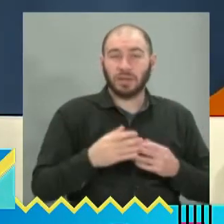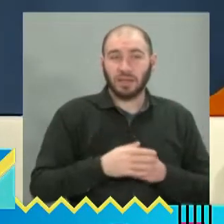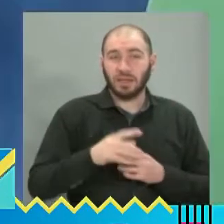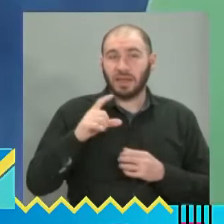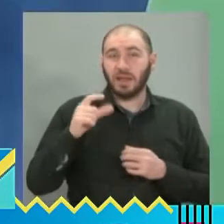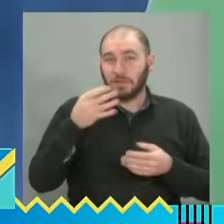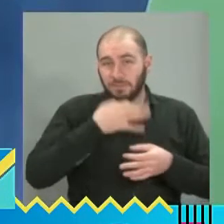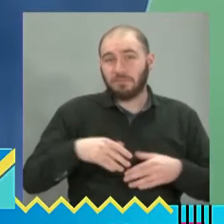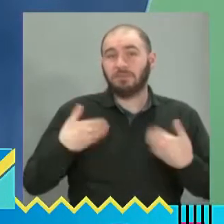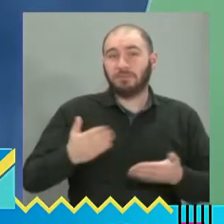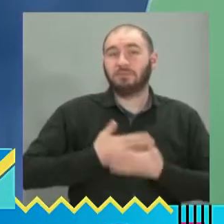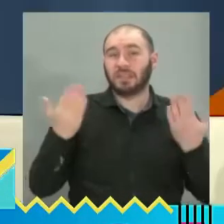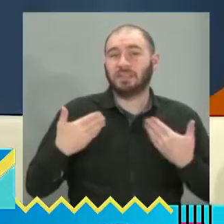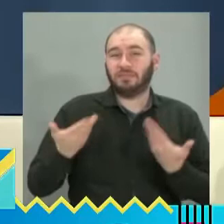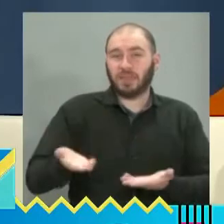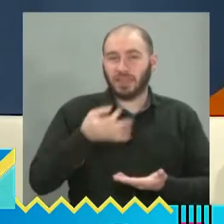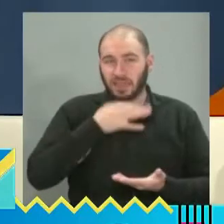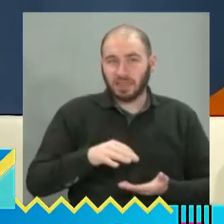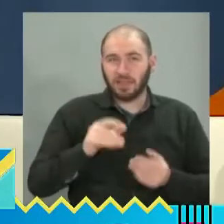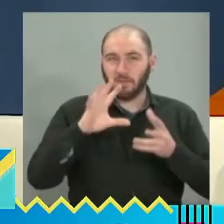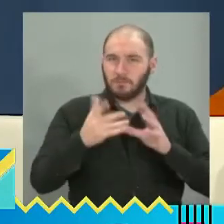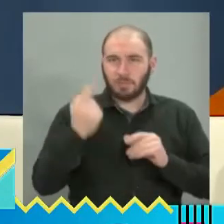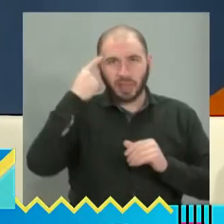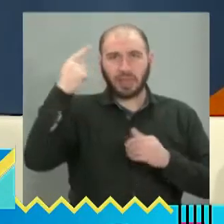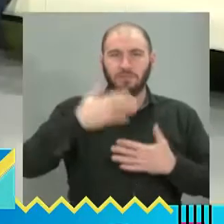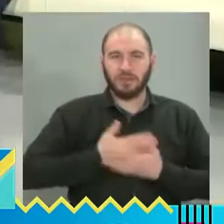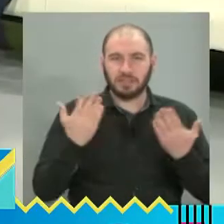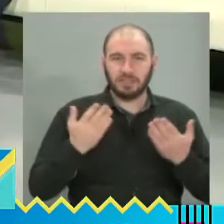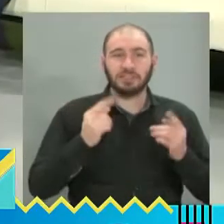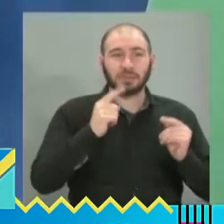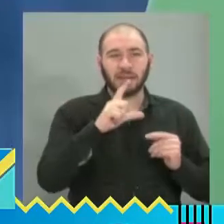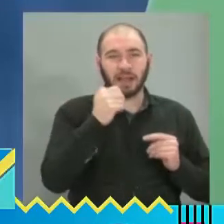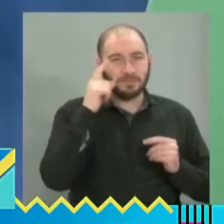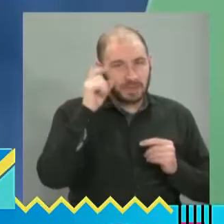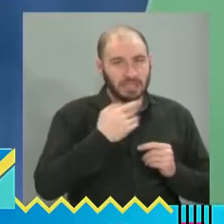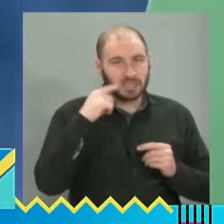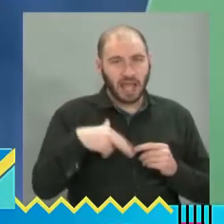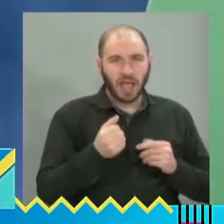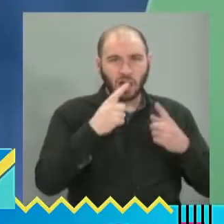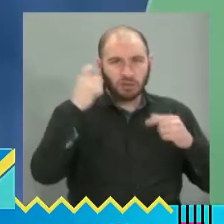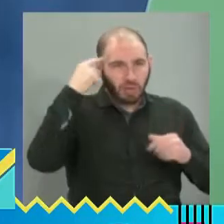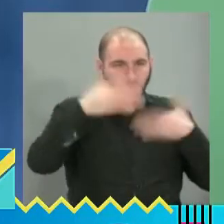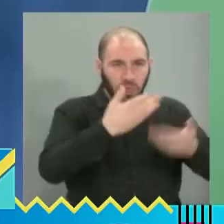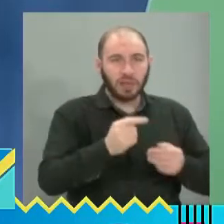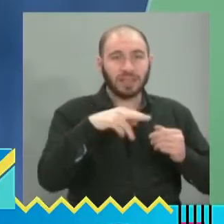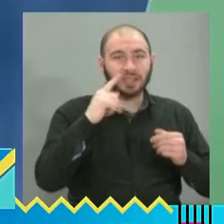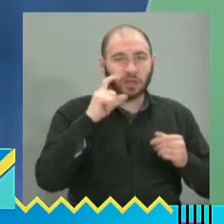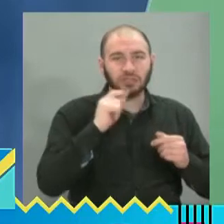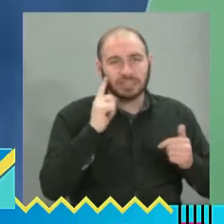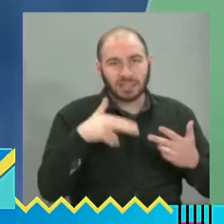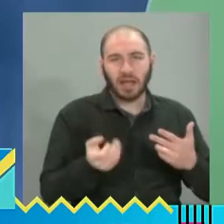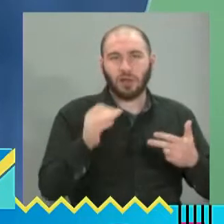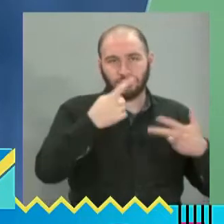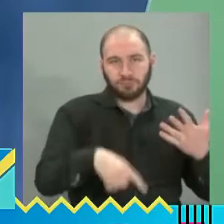vende felicidad. Porque actúa en el mismo lugar. Vende felicidad, una imagen de felicidad. Y aparte tiene cafeína, que es una sustancia psicoactiva como la nicotina o